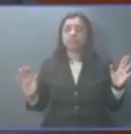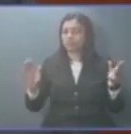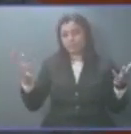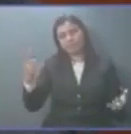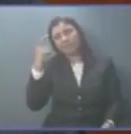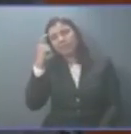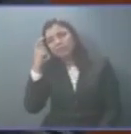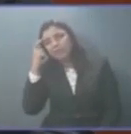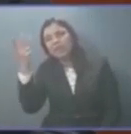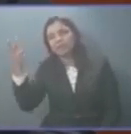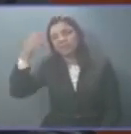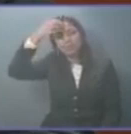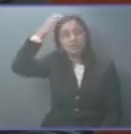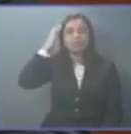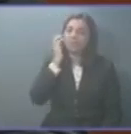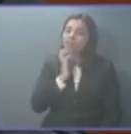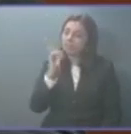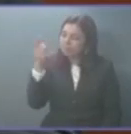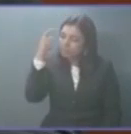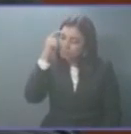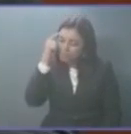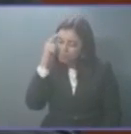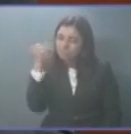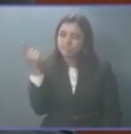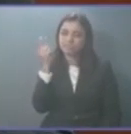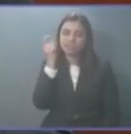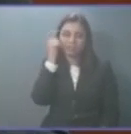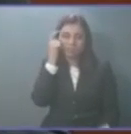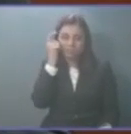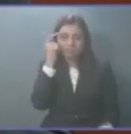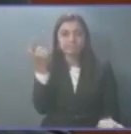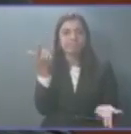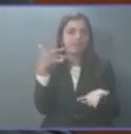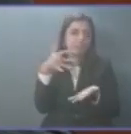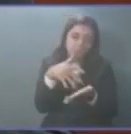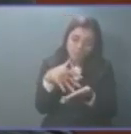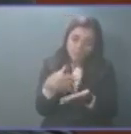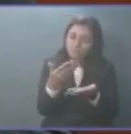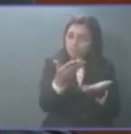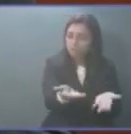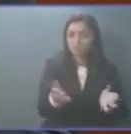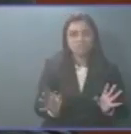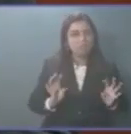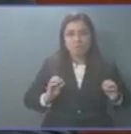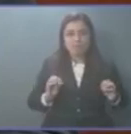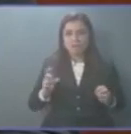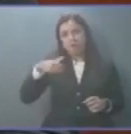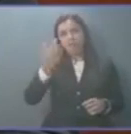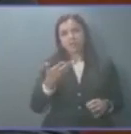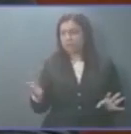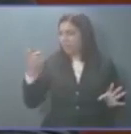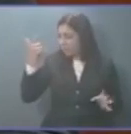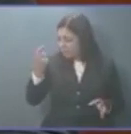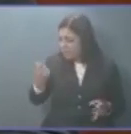Piénselo, presidente, reflexione, medite. Este dinero es para la población, no es para otra cosa, es para la población, para